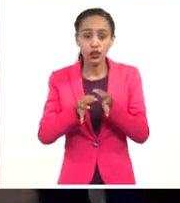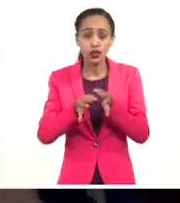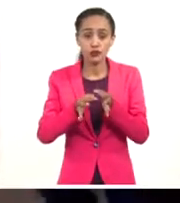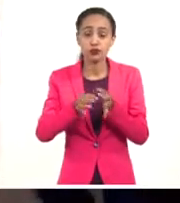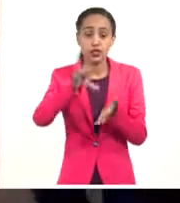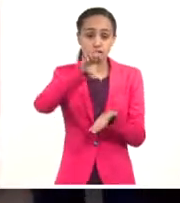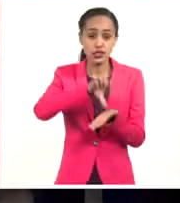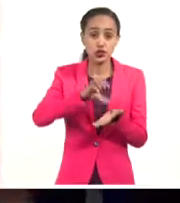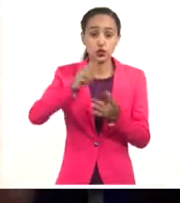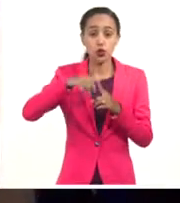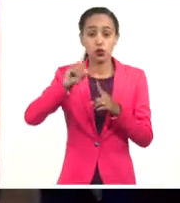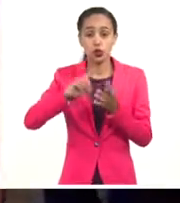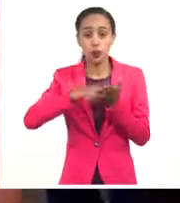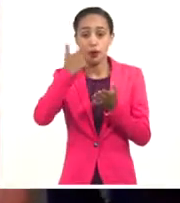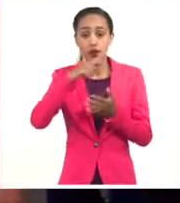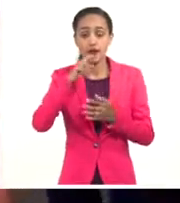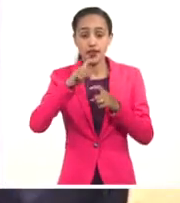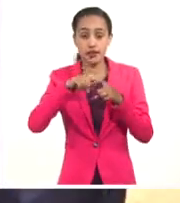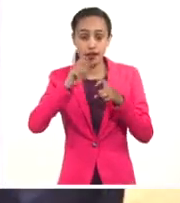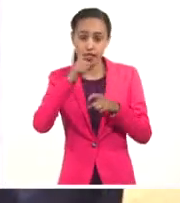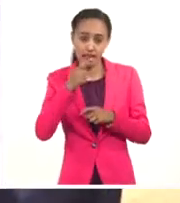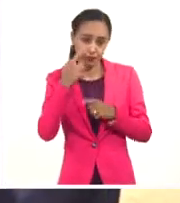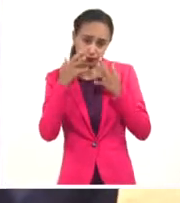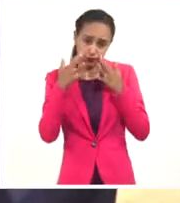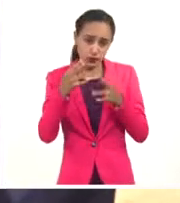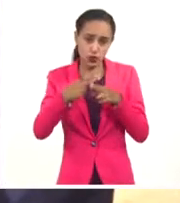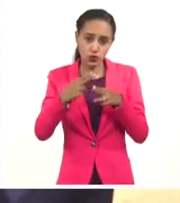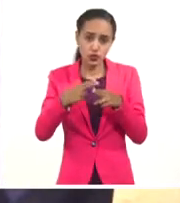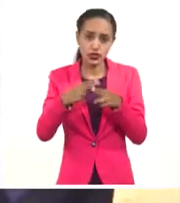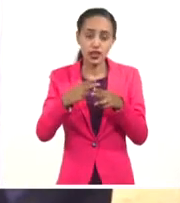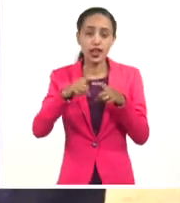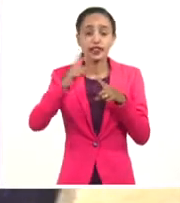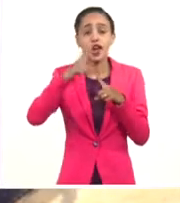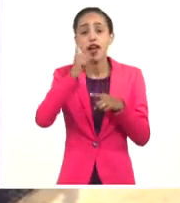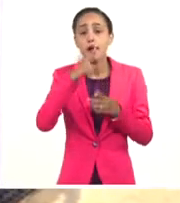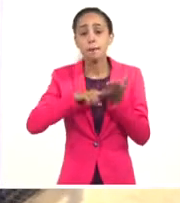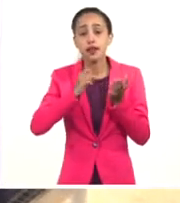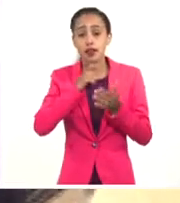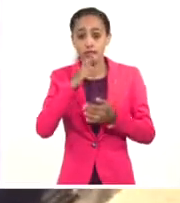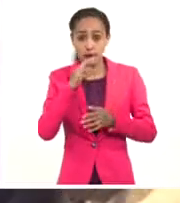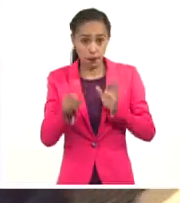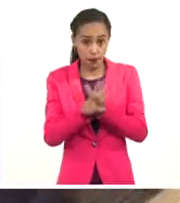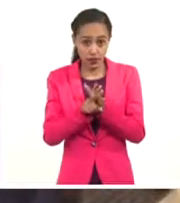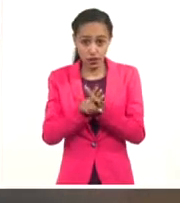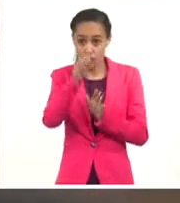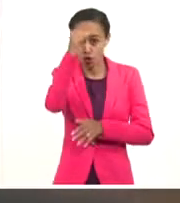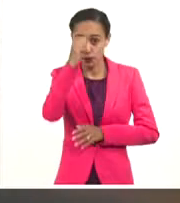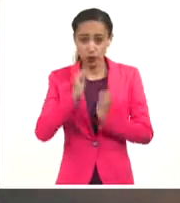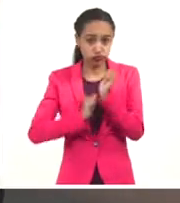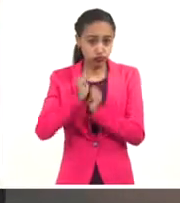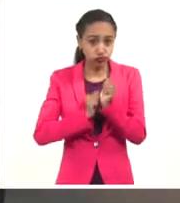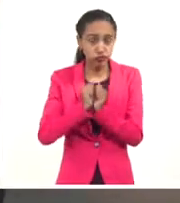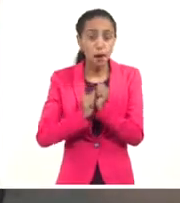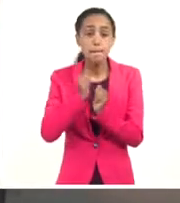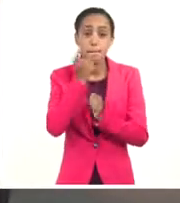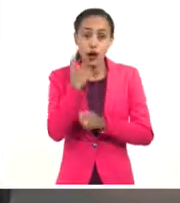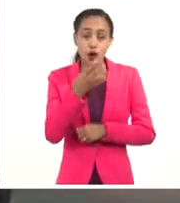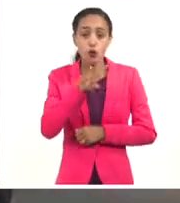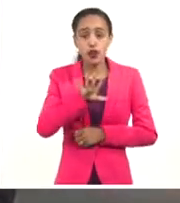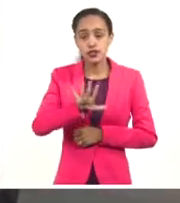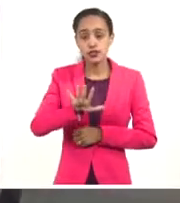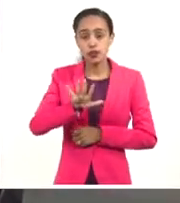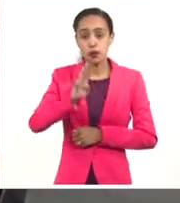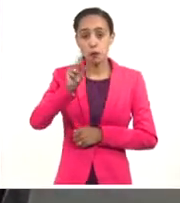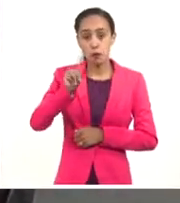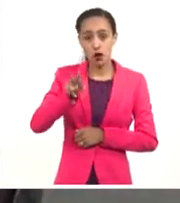parellada conocida como talla piedra la cual debía empezar a mover máquina este domingo para incorporar otros 45 megawatts